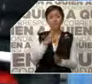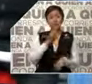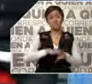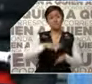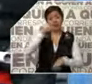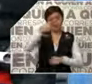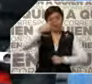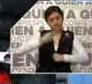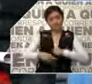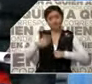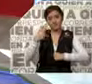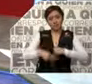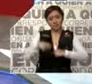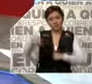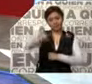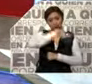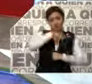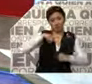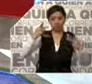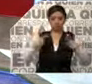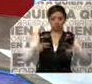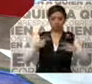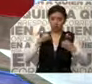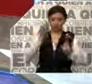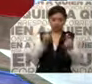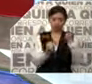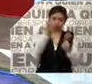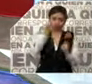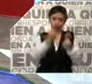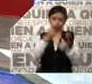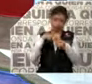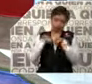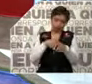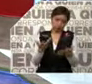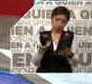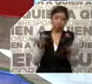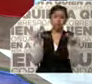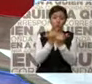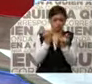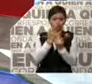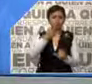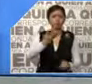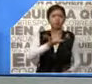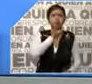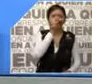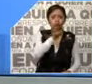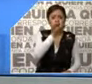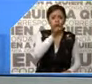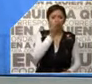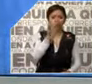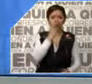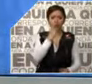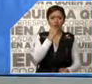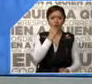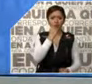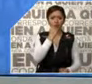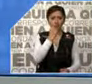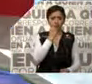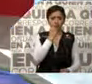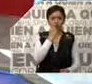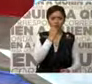sí, que genera claro. hacia los demás, ¿no? Así es. Y bueno, es común ver a las patrullas de caminos y puentes